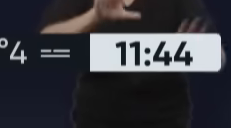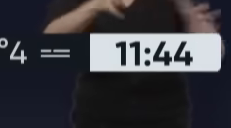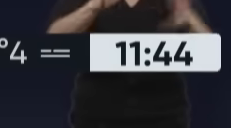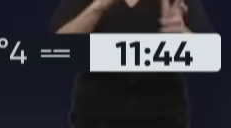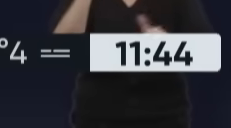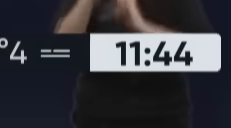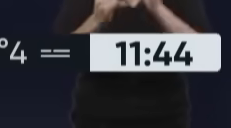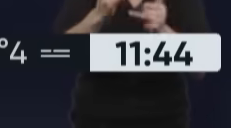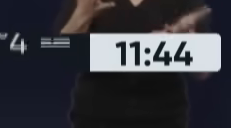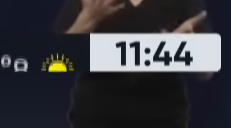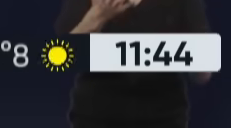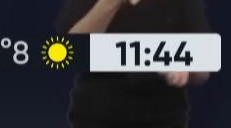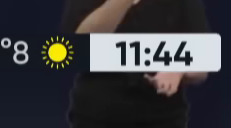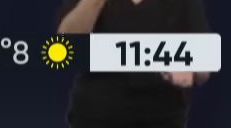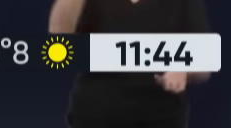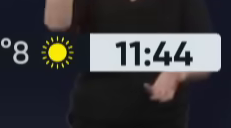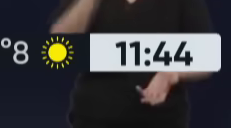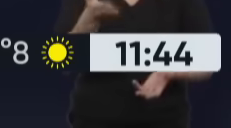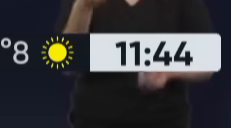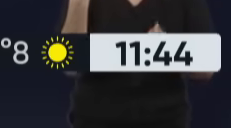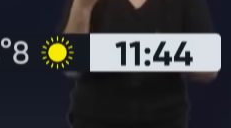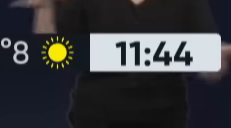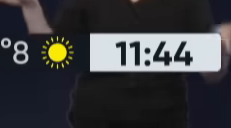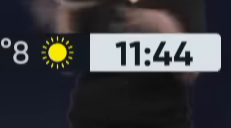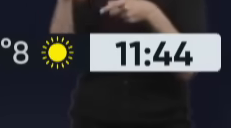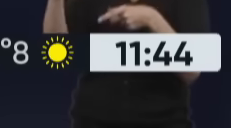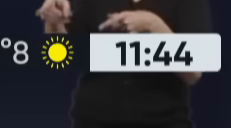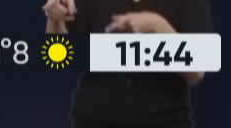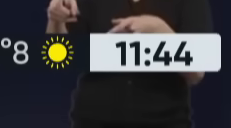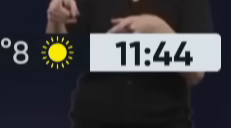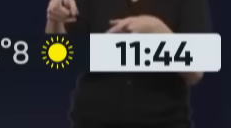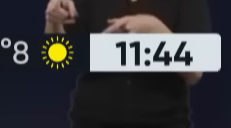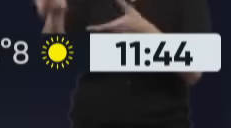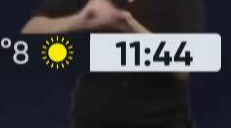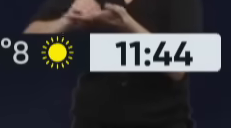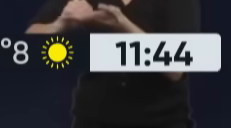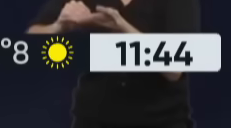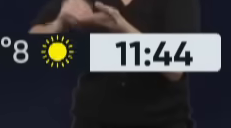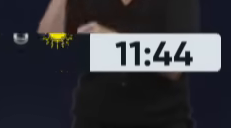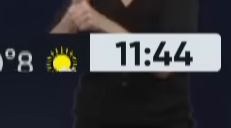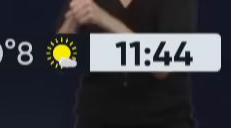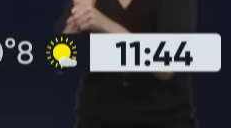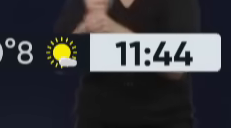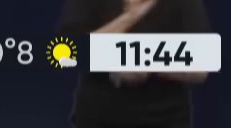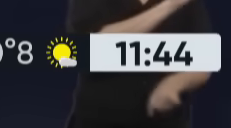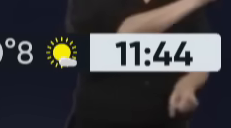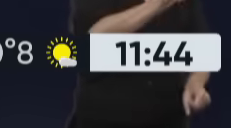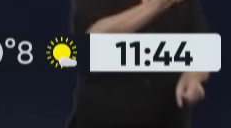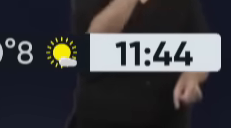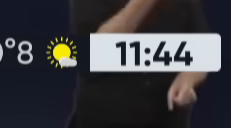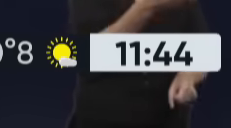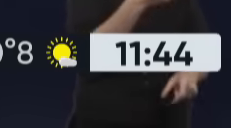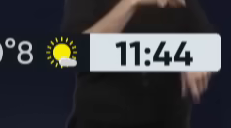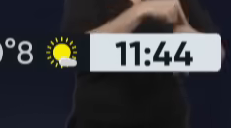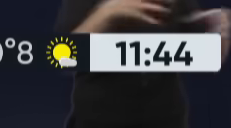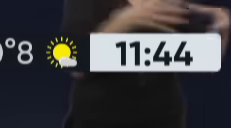misma escala comparativa, tenés un 66% de empleados administrativos, un 33%, un